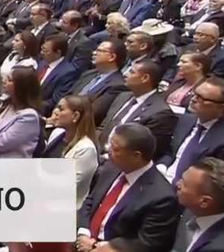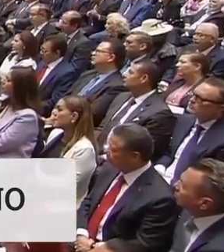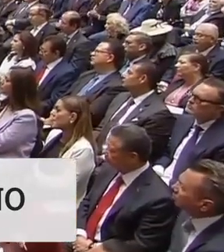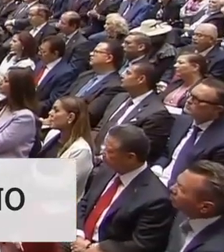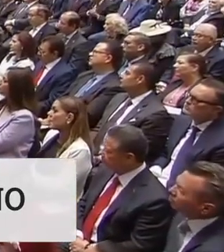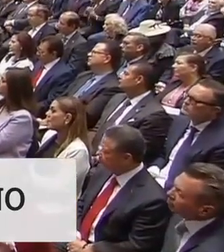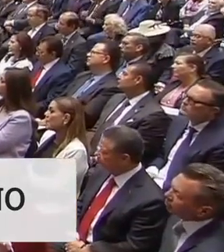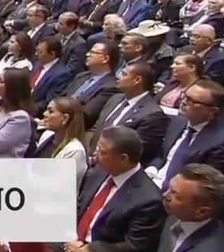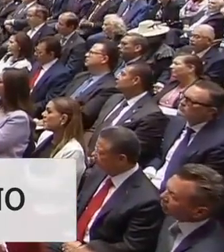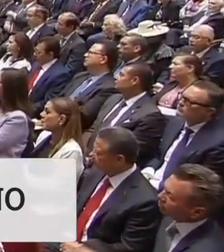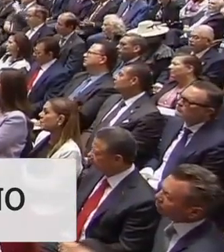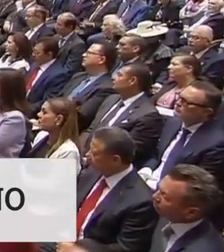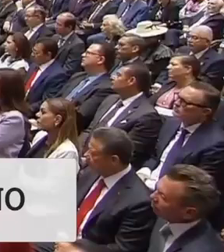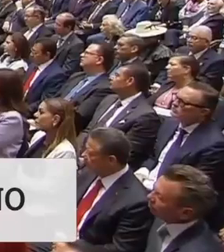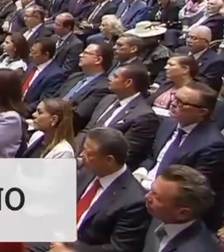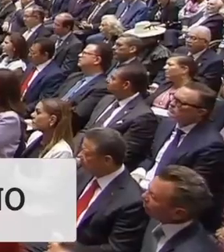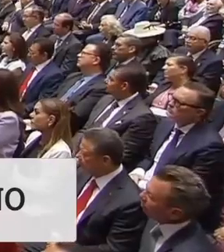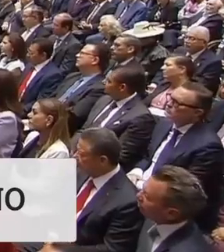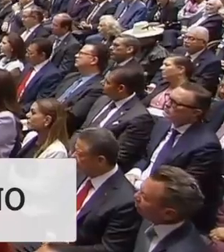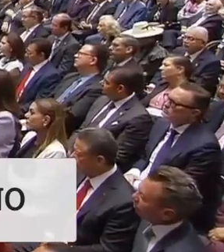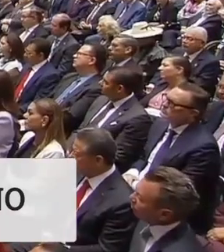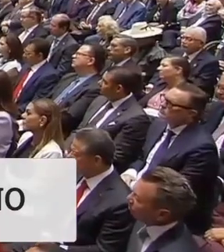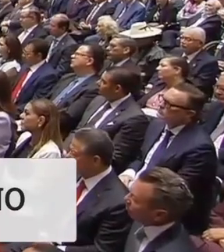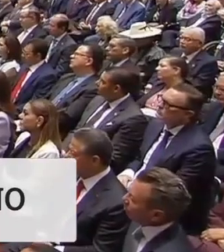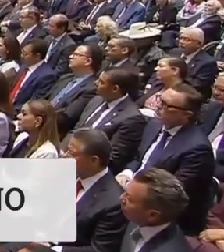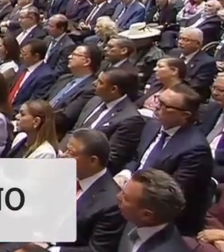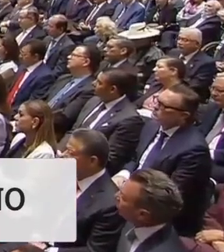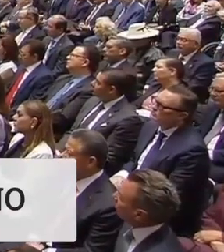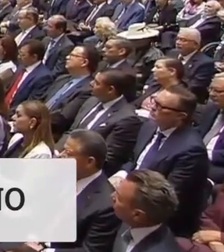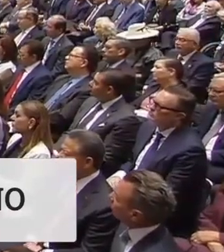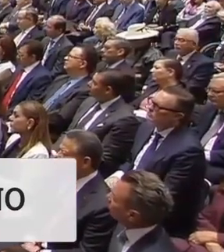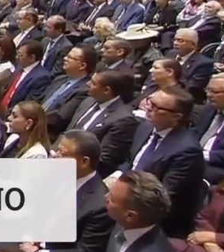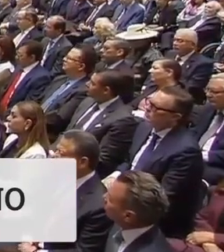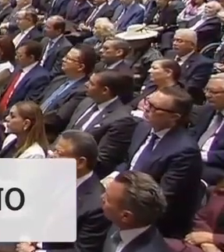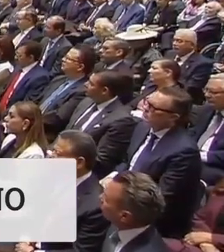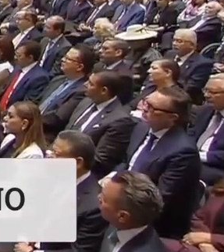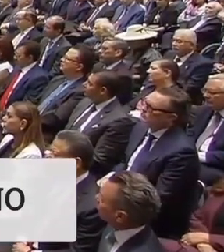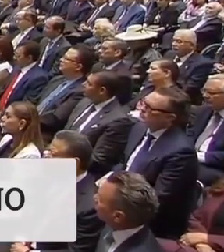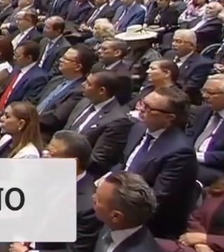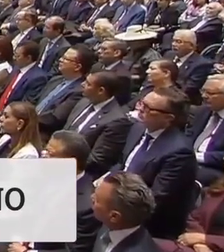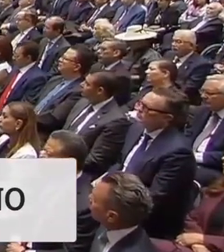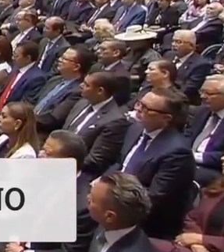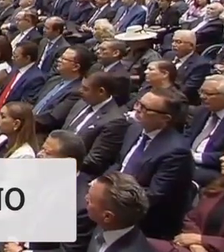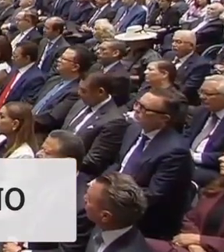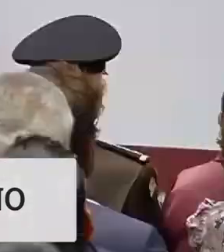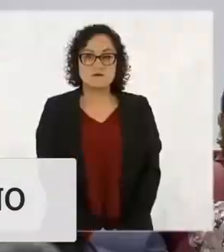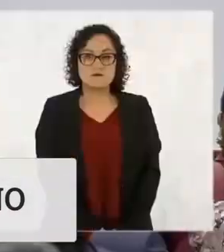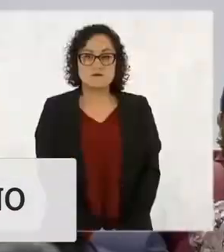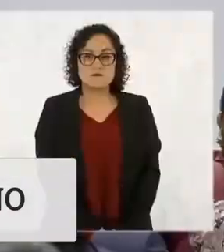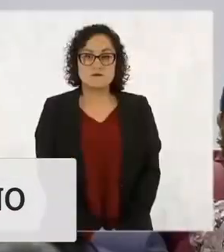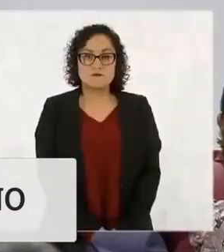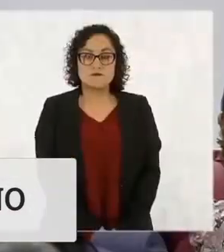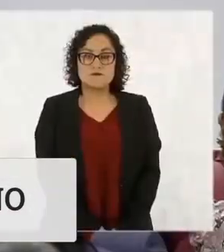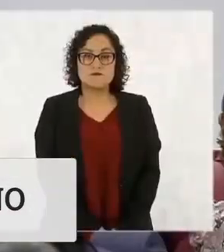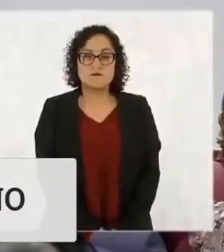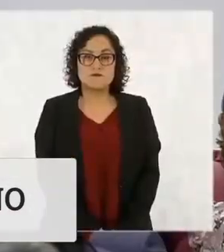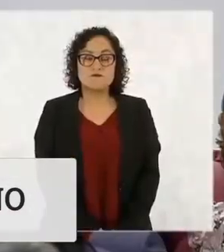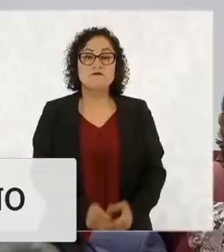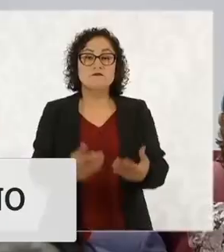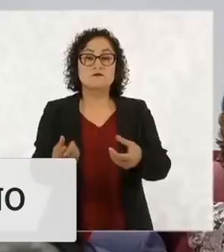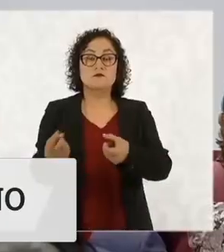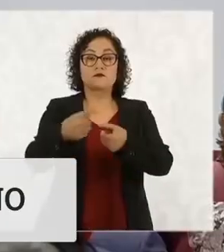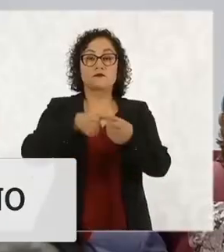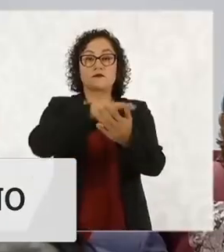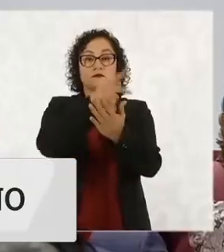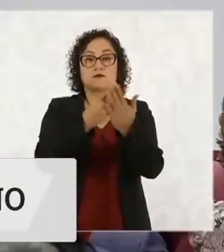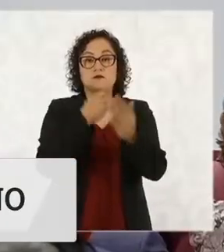63,252 escuelas de educación básica y 6,050 de nivel medio superior participaron este año en La Escuela es